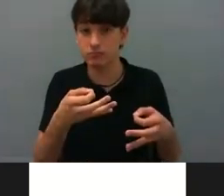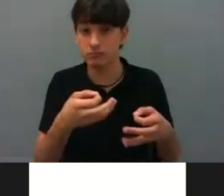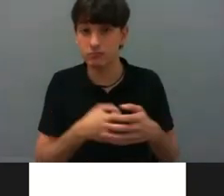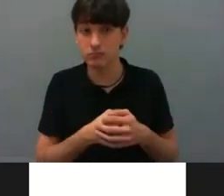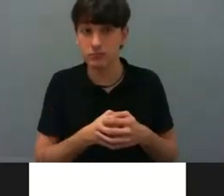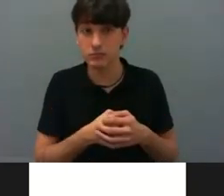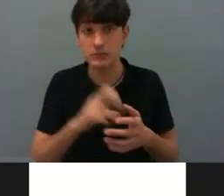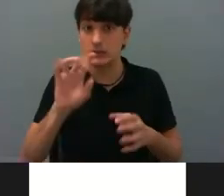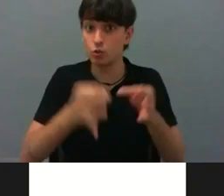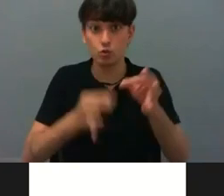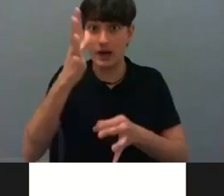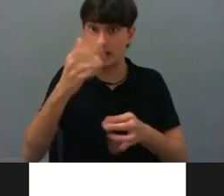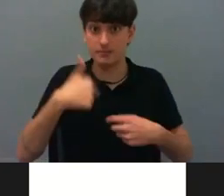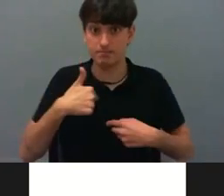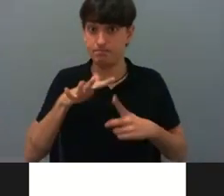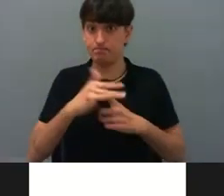Fue suerte en mi caso, nada más.